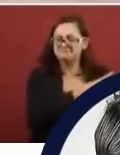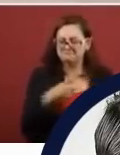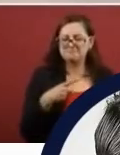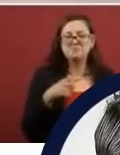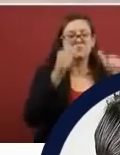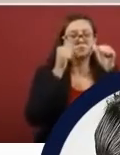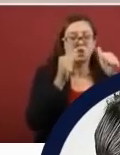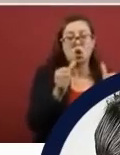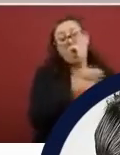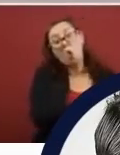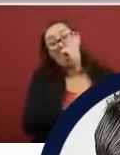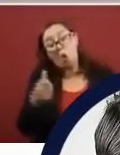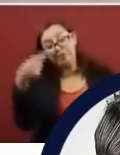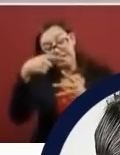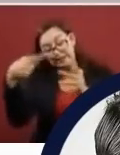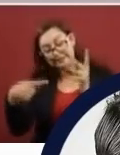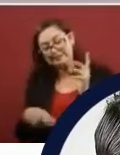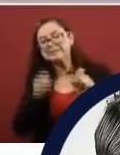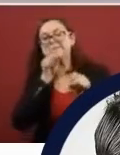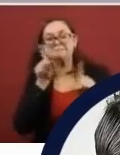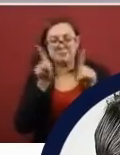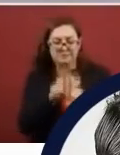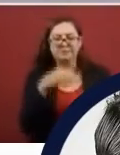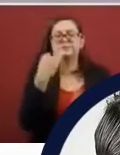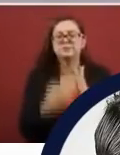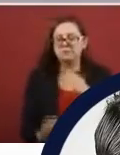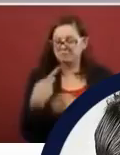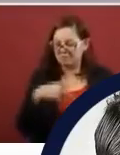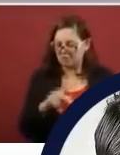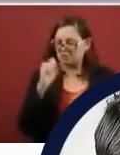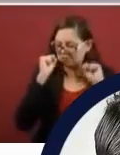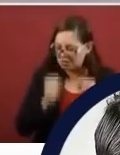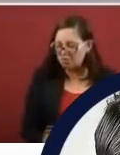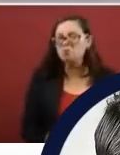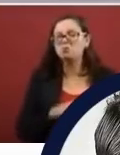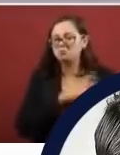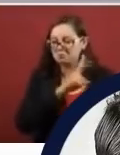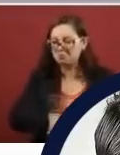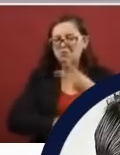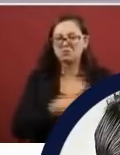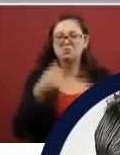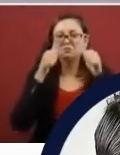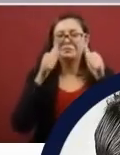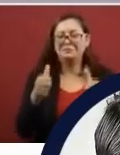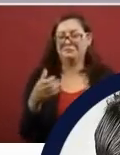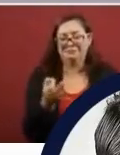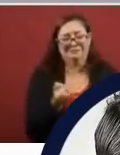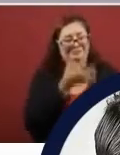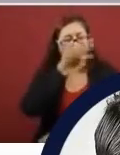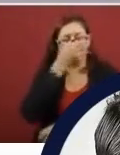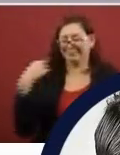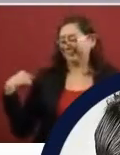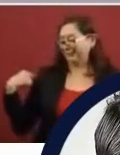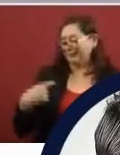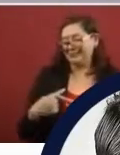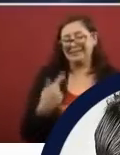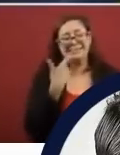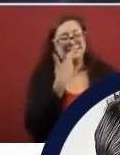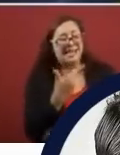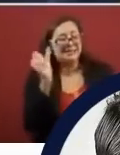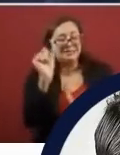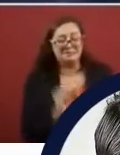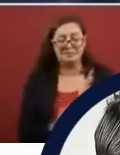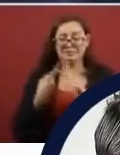para la atención a la violencia contra las mujeres. Creo que estuvo bien el planteamiento de hacer a la Guardia Nacional un órgano de adscripción y mando civil